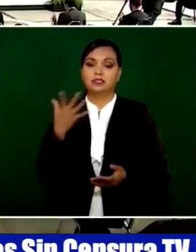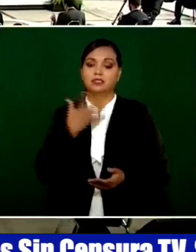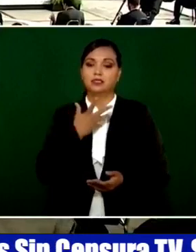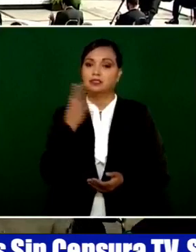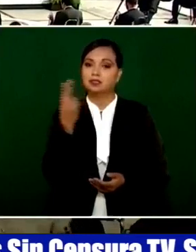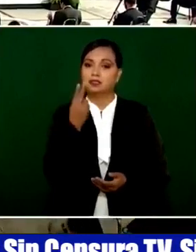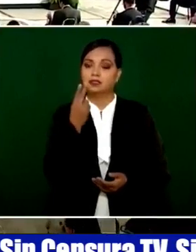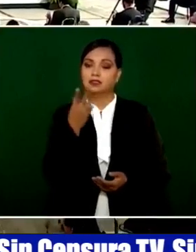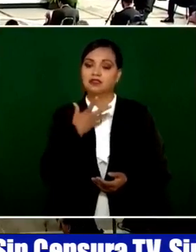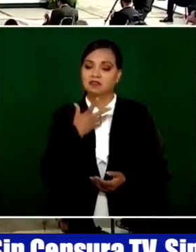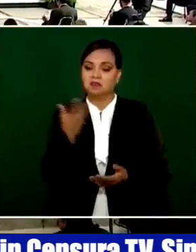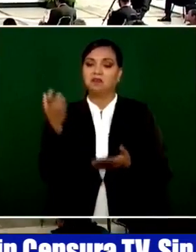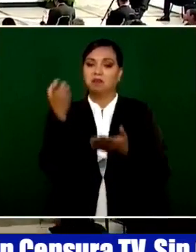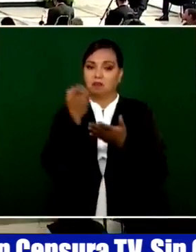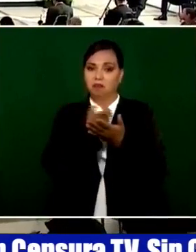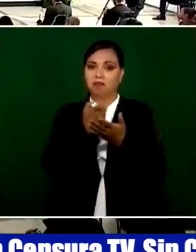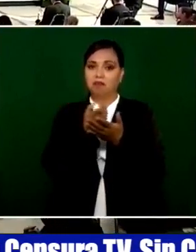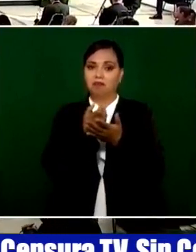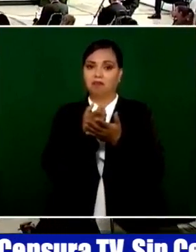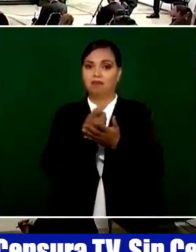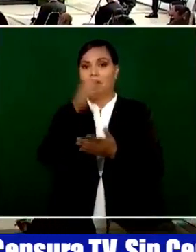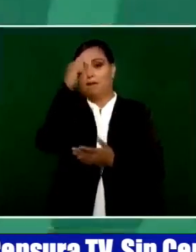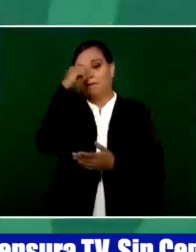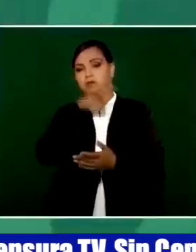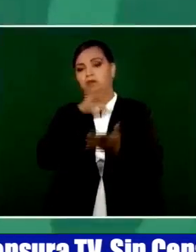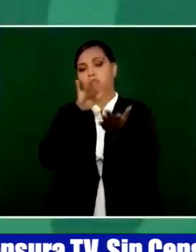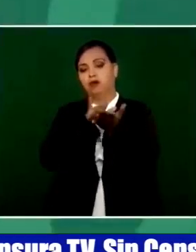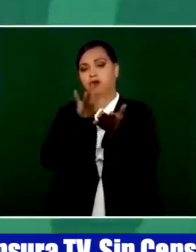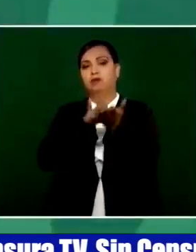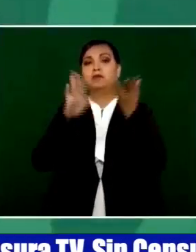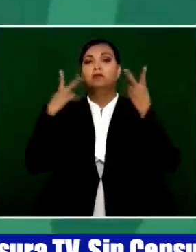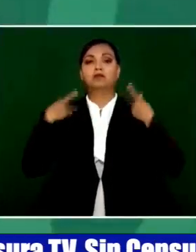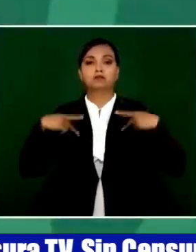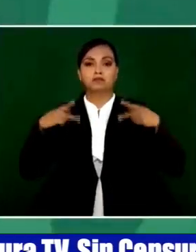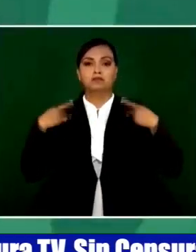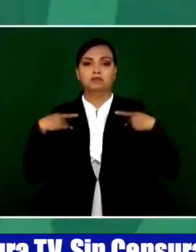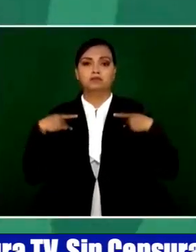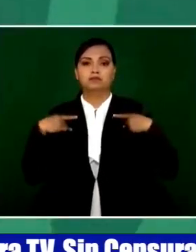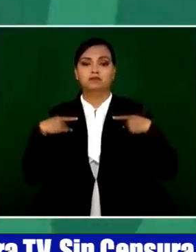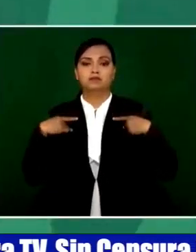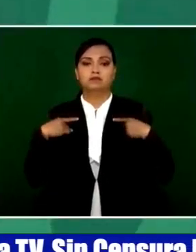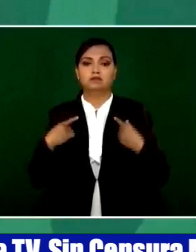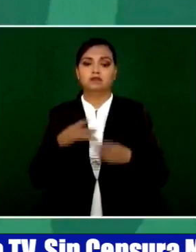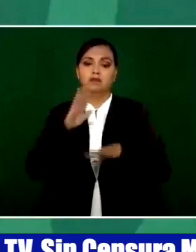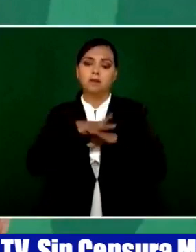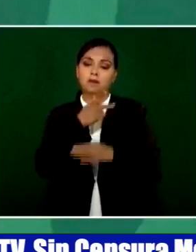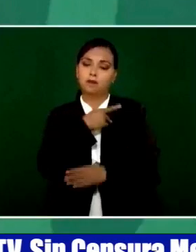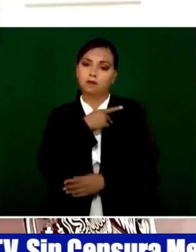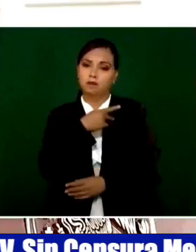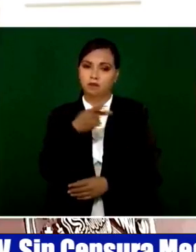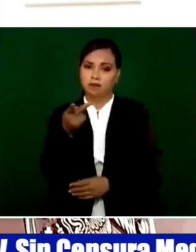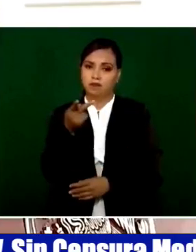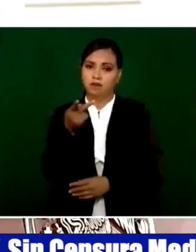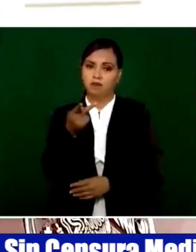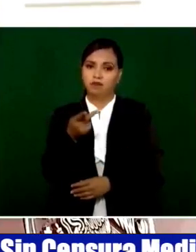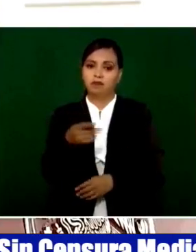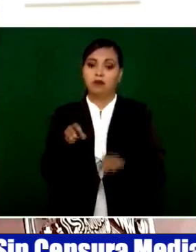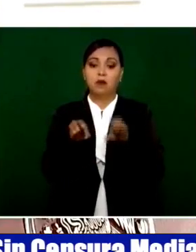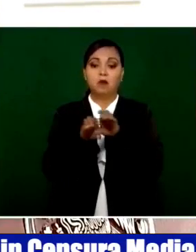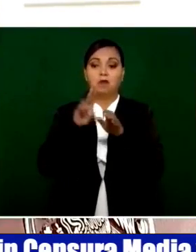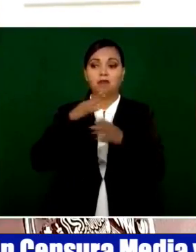tenemos presupuesto para apoyar a la gente, a los más pobres, como